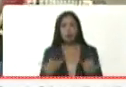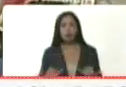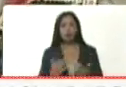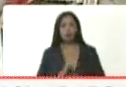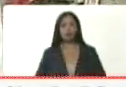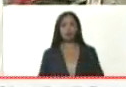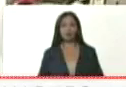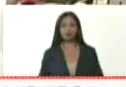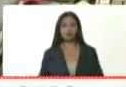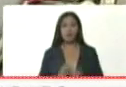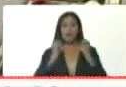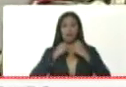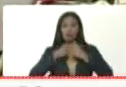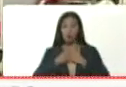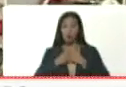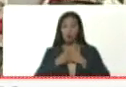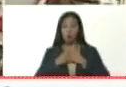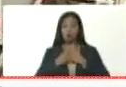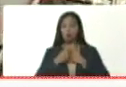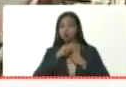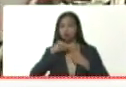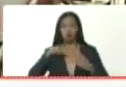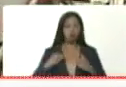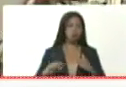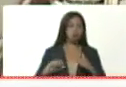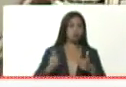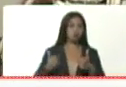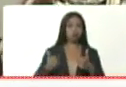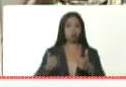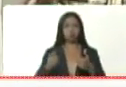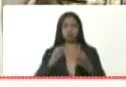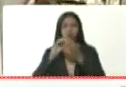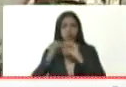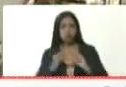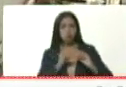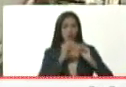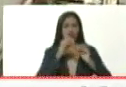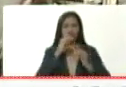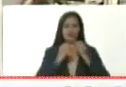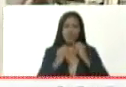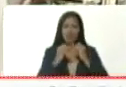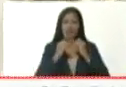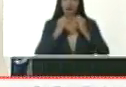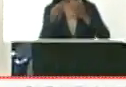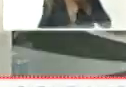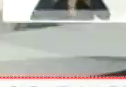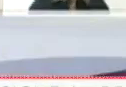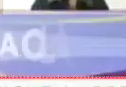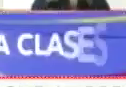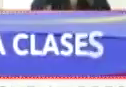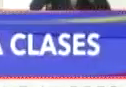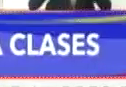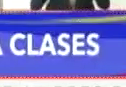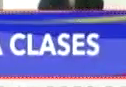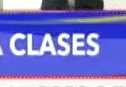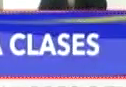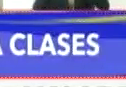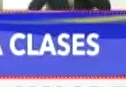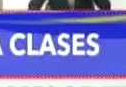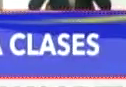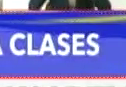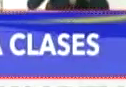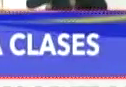aristóbulo ya nosotros afinando el regreso del año escolar y